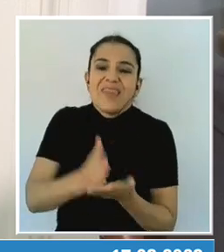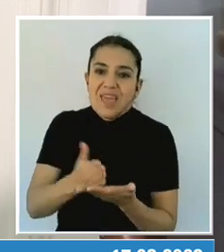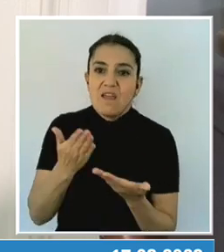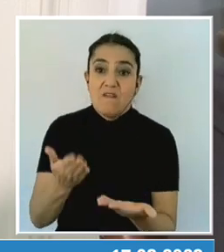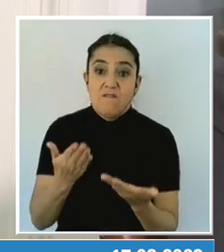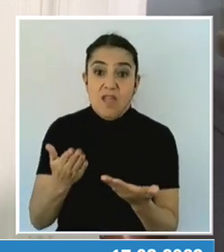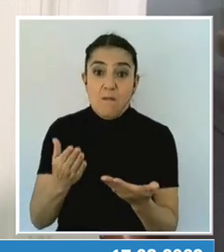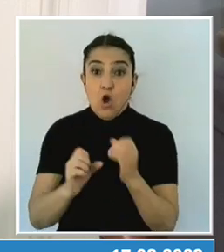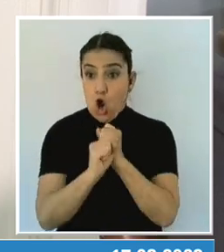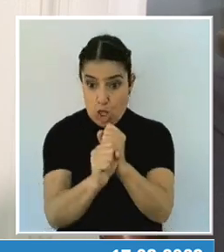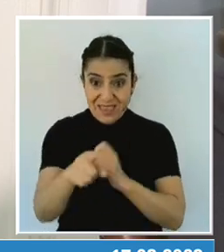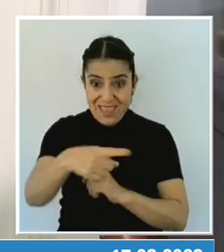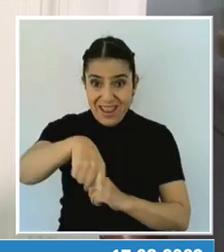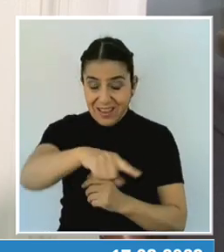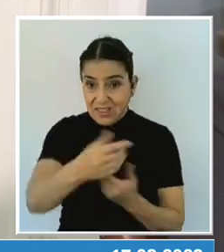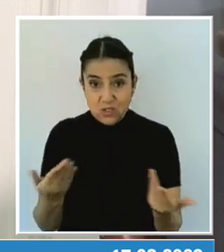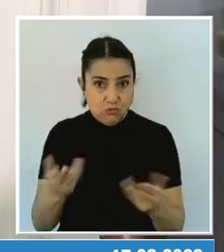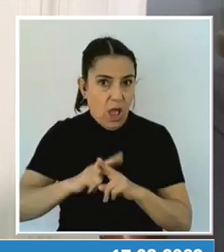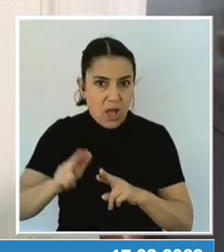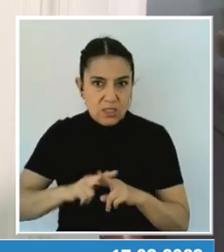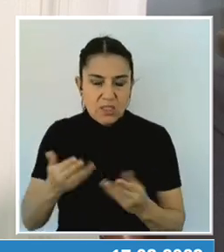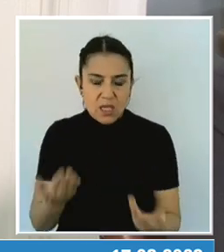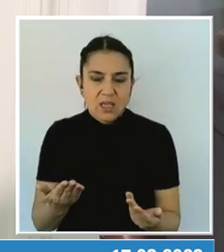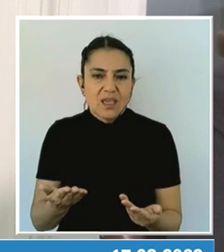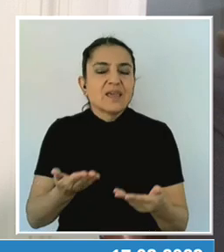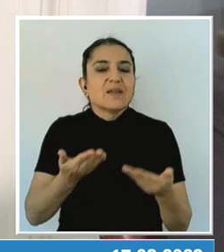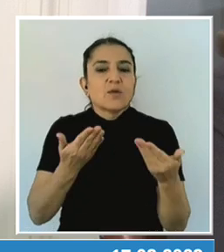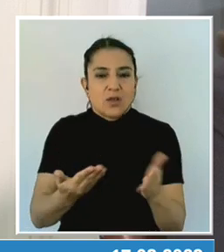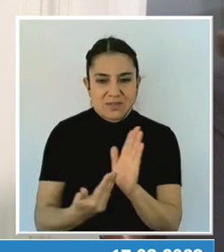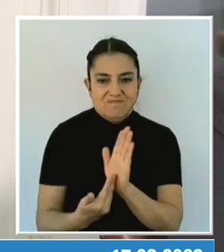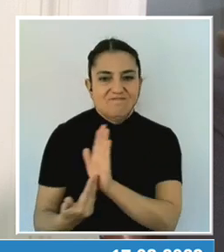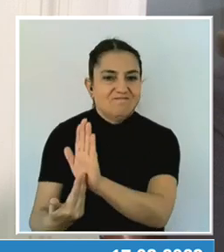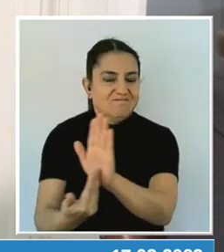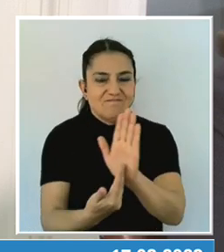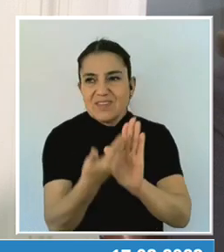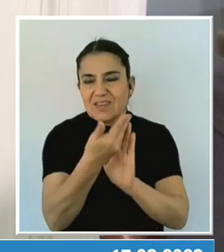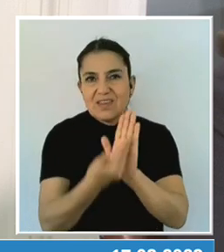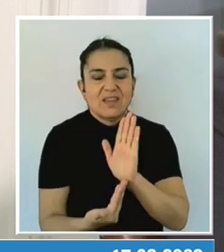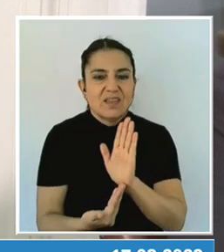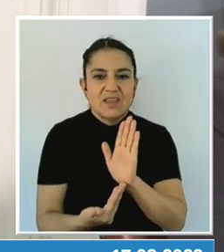eso. Pero eso es el reflejo de una